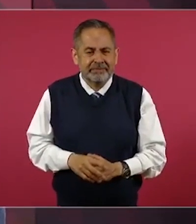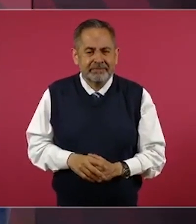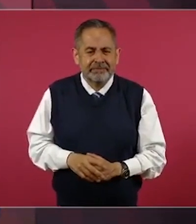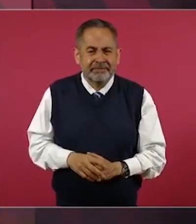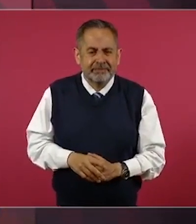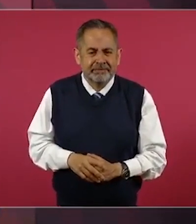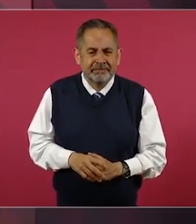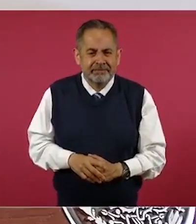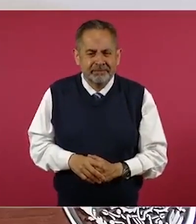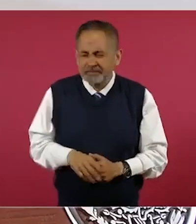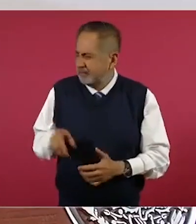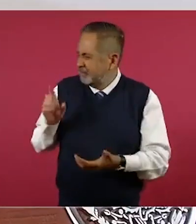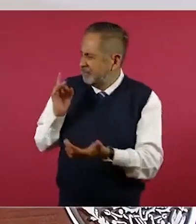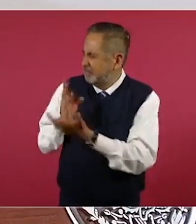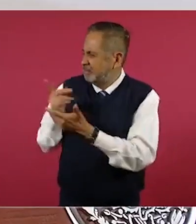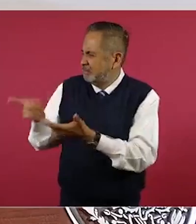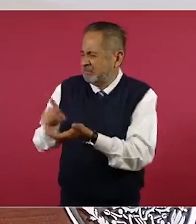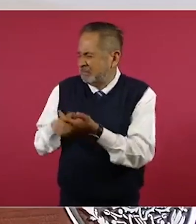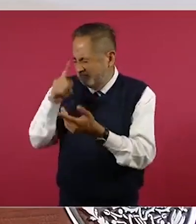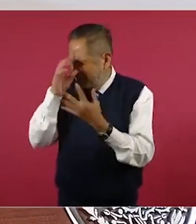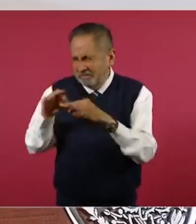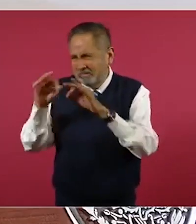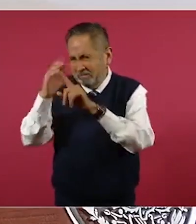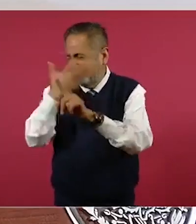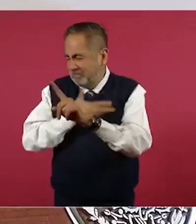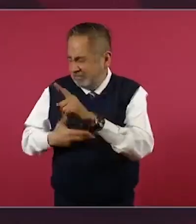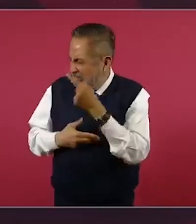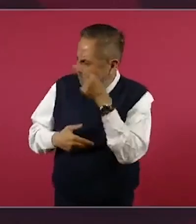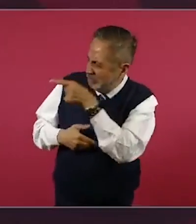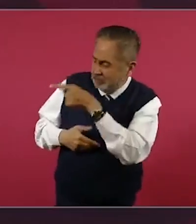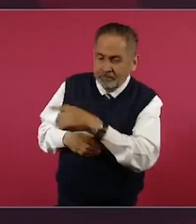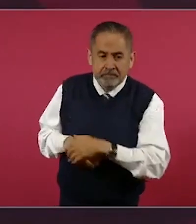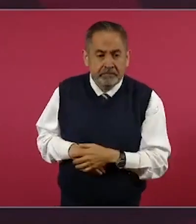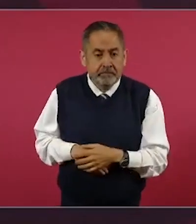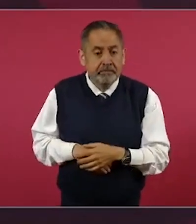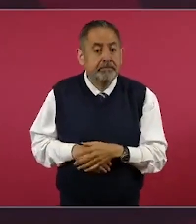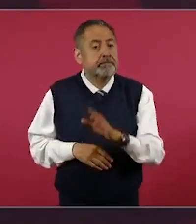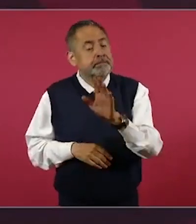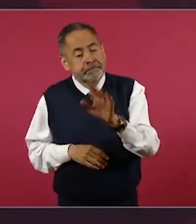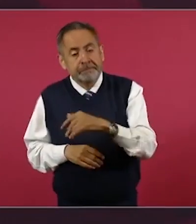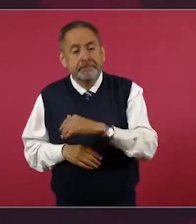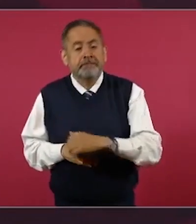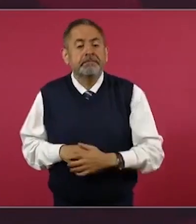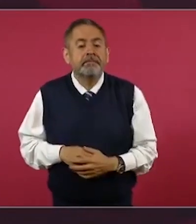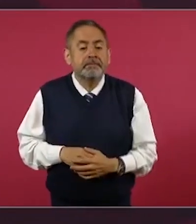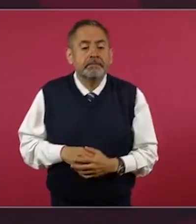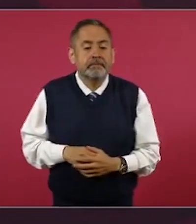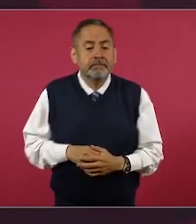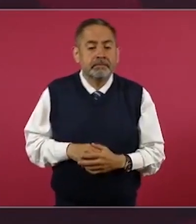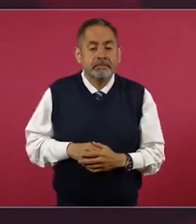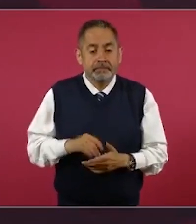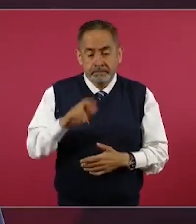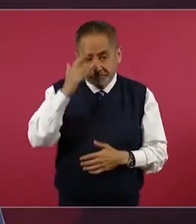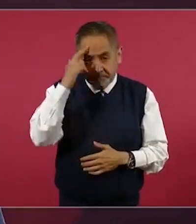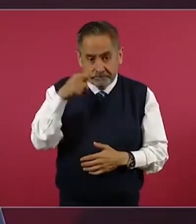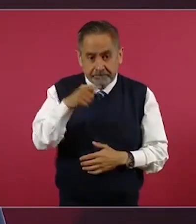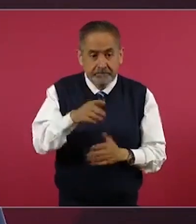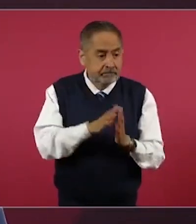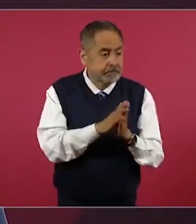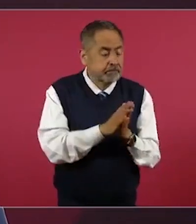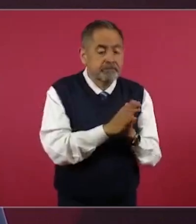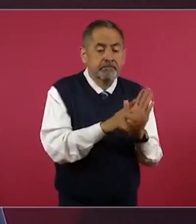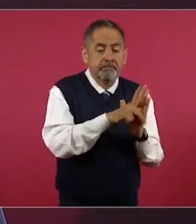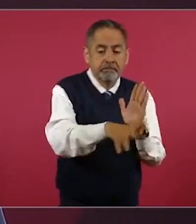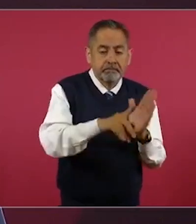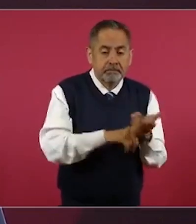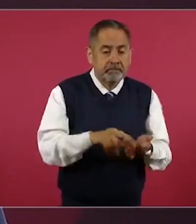queda lo único que me importaba me acuerdo que me recetó un editorial el